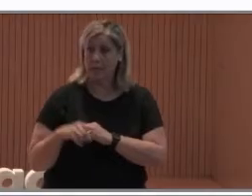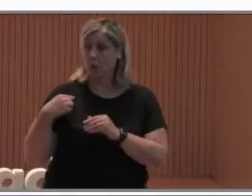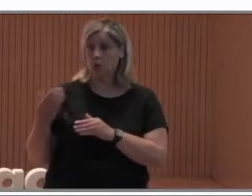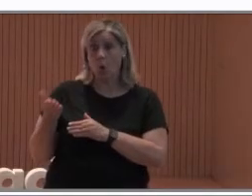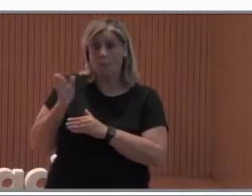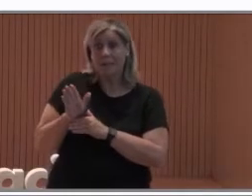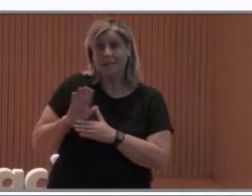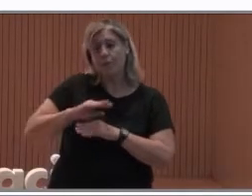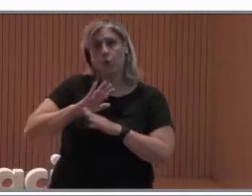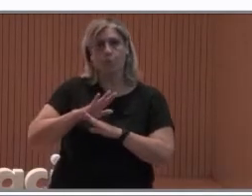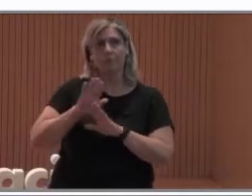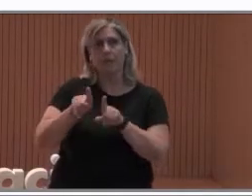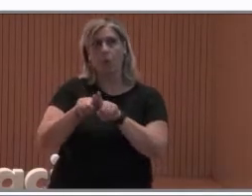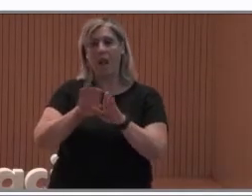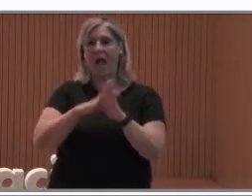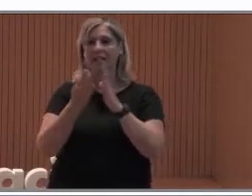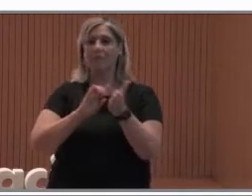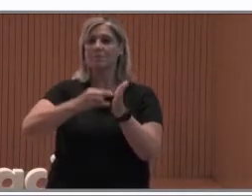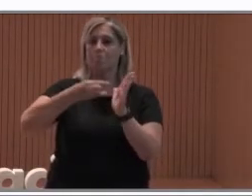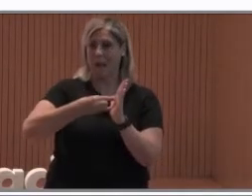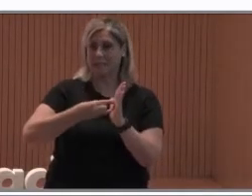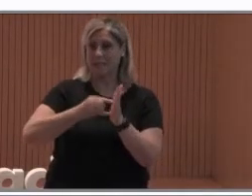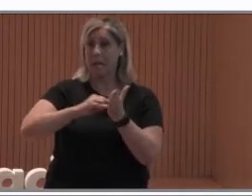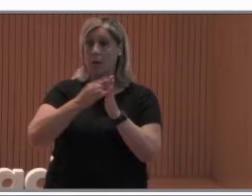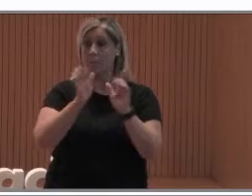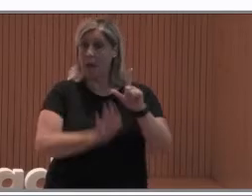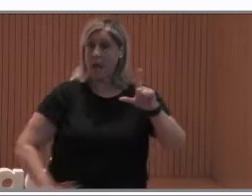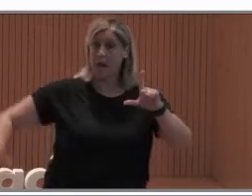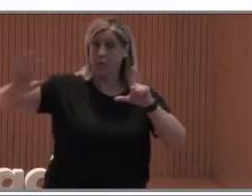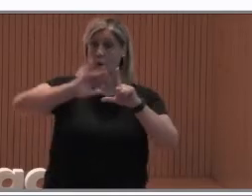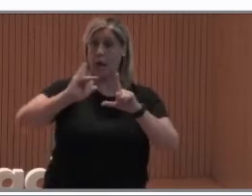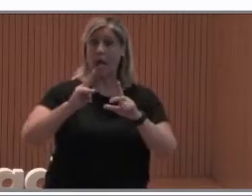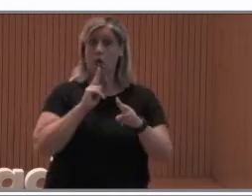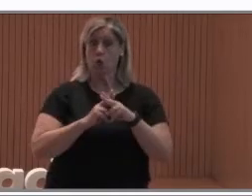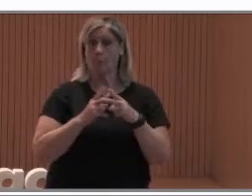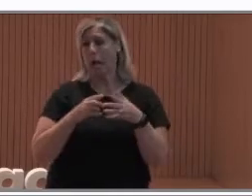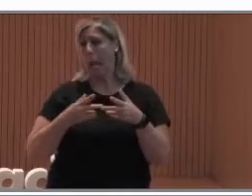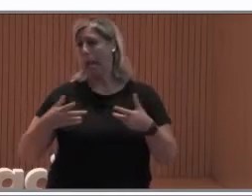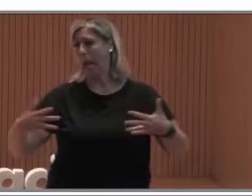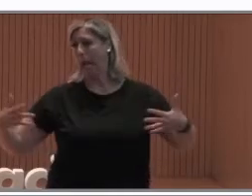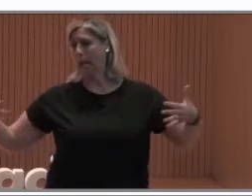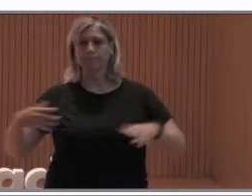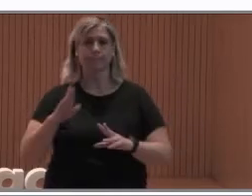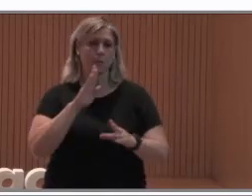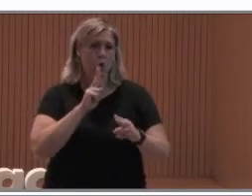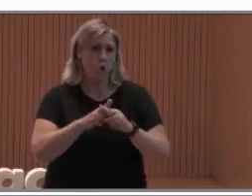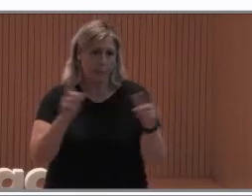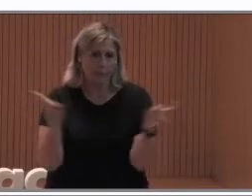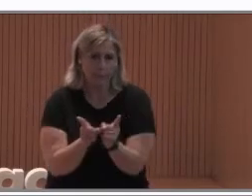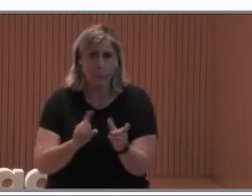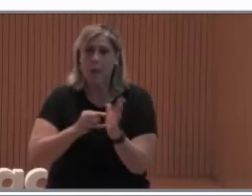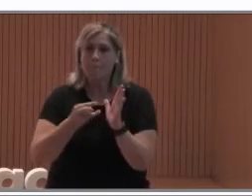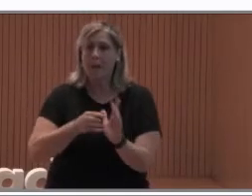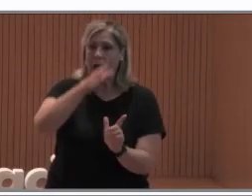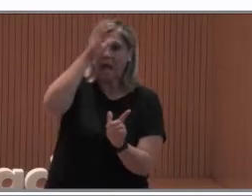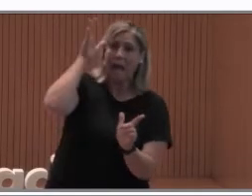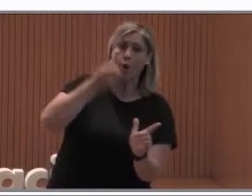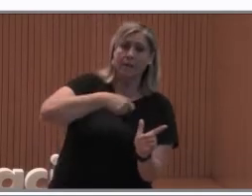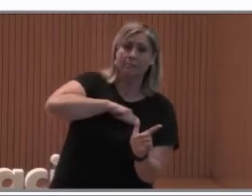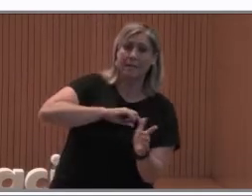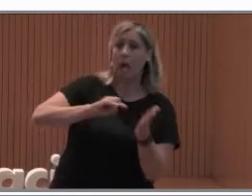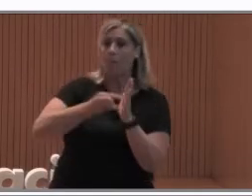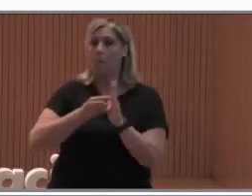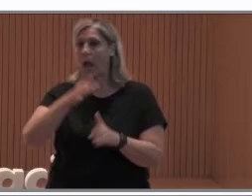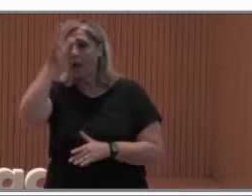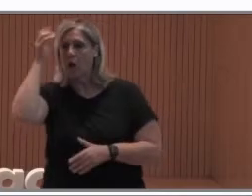de los planes, ¿no? Existe un plan nacional, ya tienen unos nombres larguísimos. Lo vamos a llamar Plan Calor España y Plan Calor Aragón,